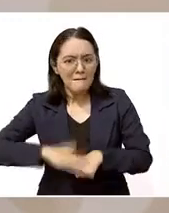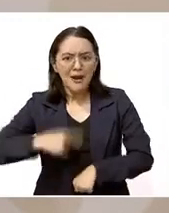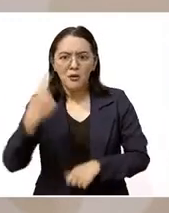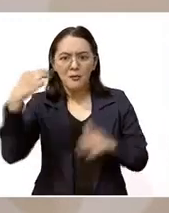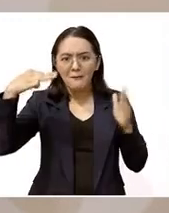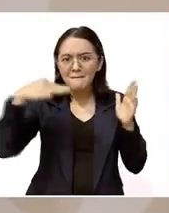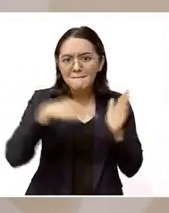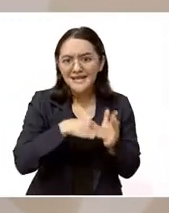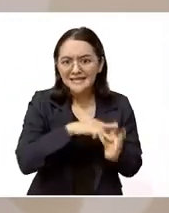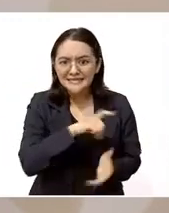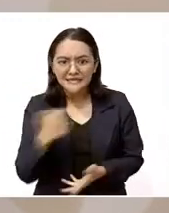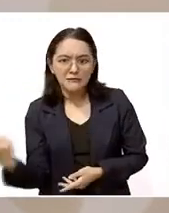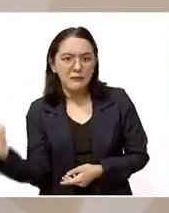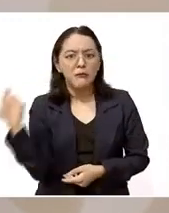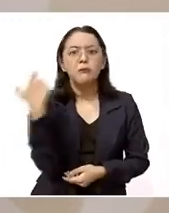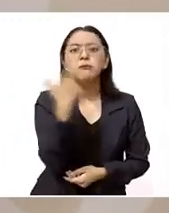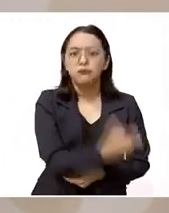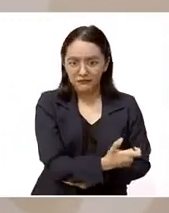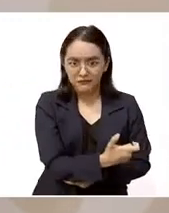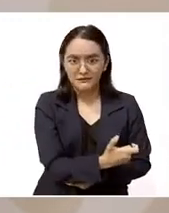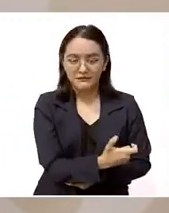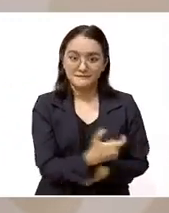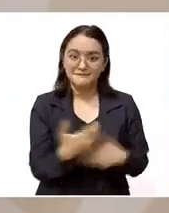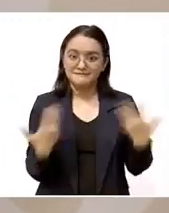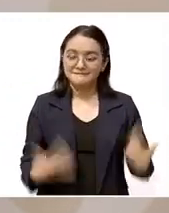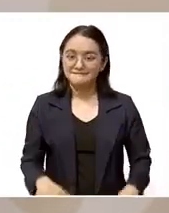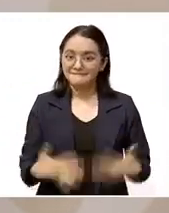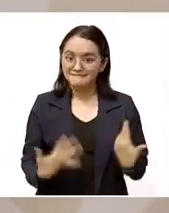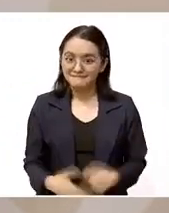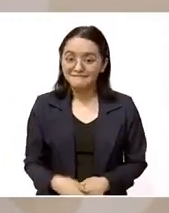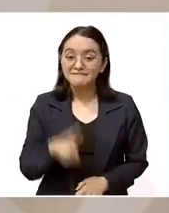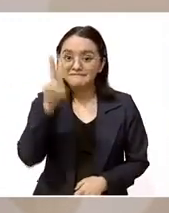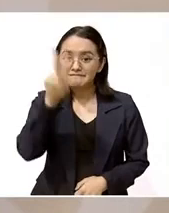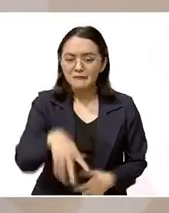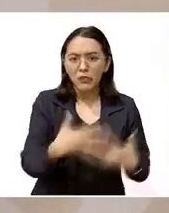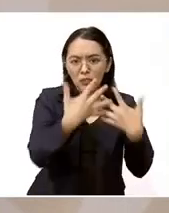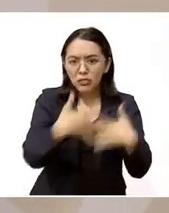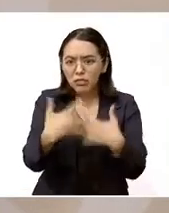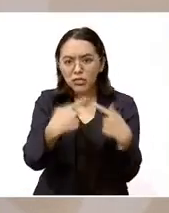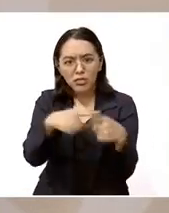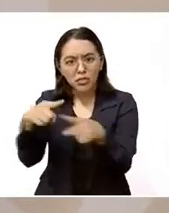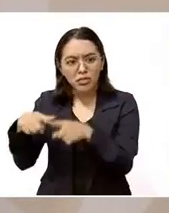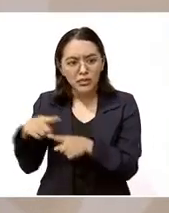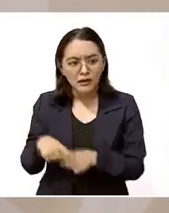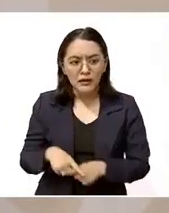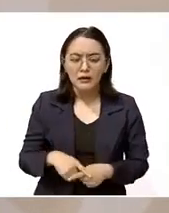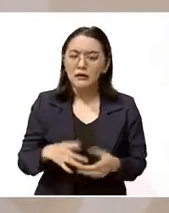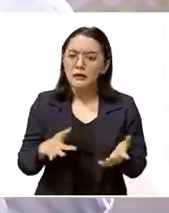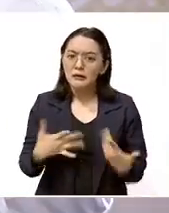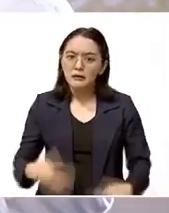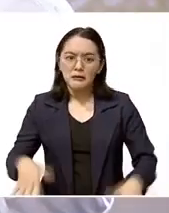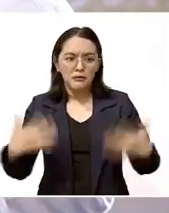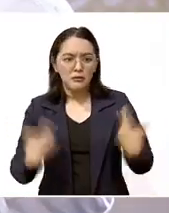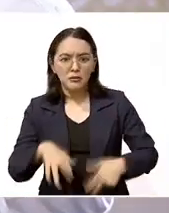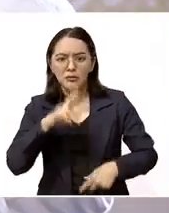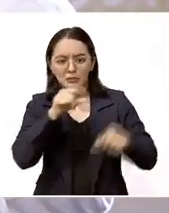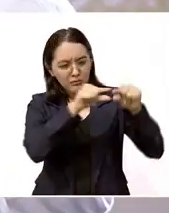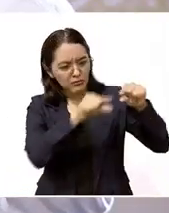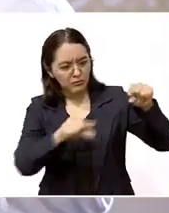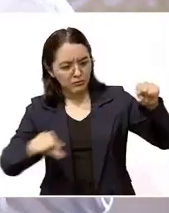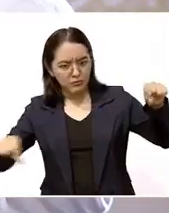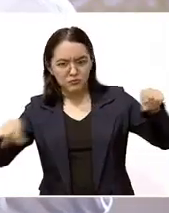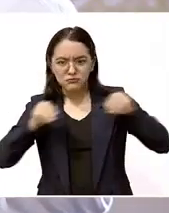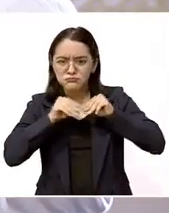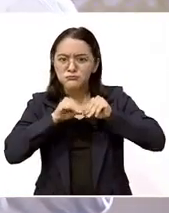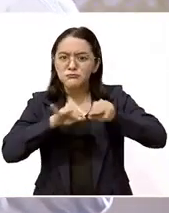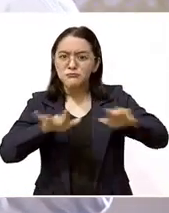tonelada. Los apoyos agropecuarios han fluido en todo el estado y en muchos casos